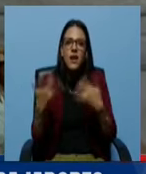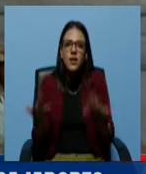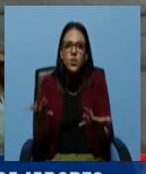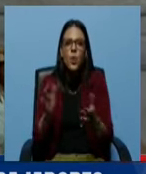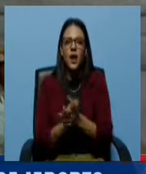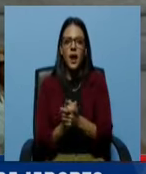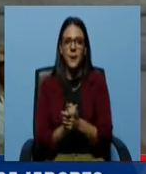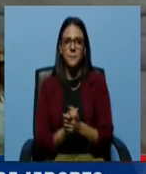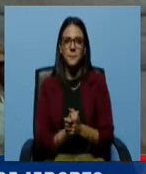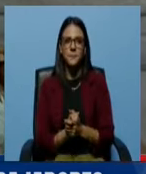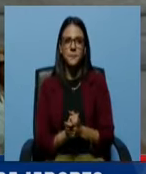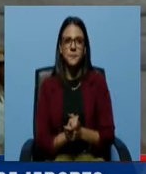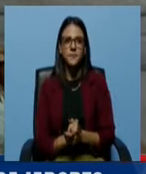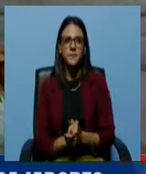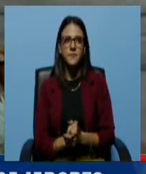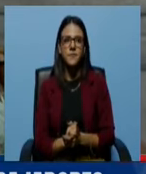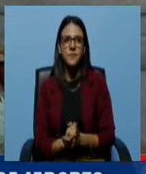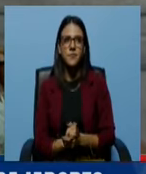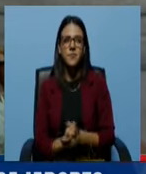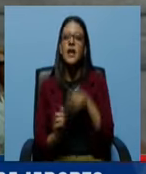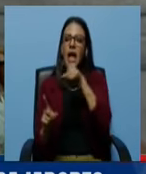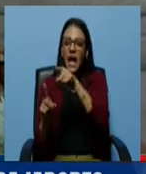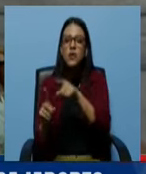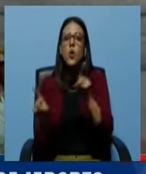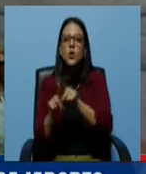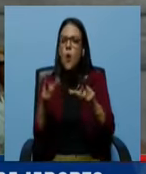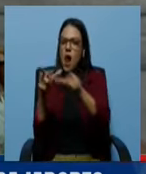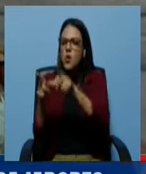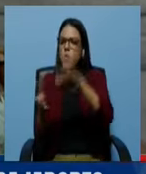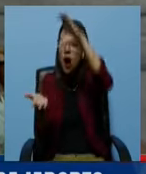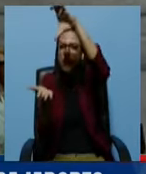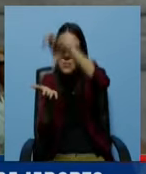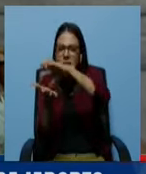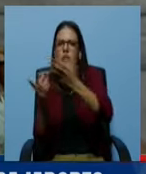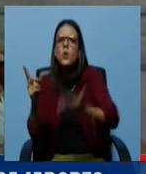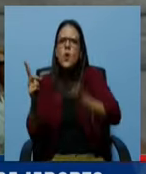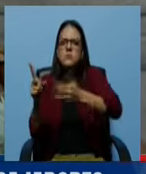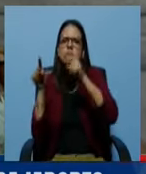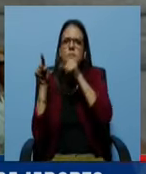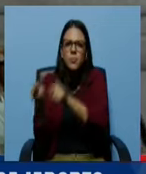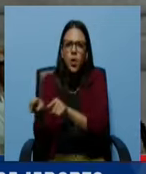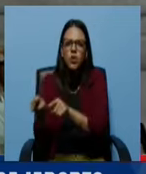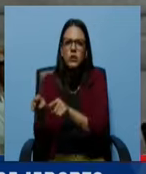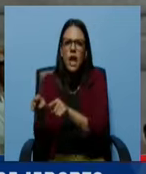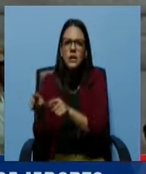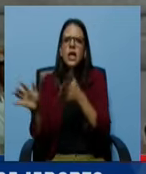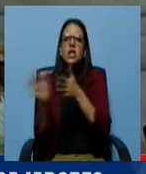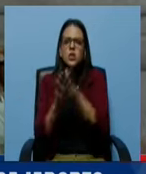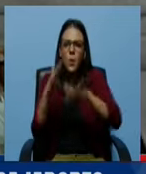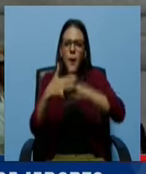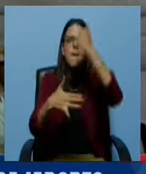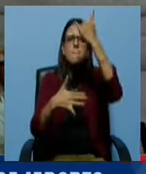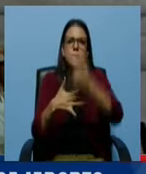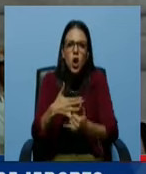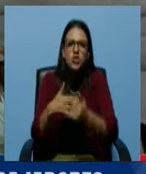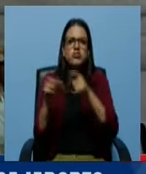así, tiene que ser el epicentro de un proyecto